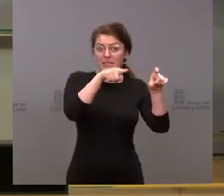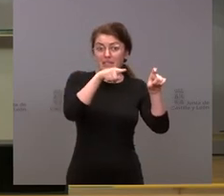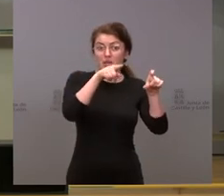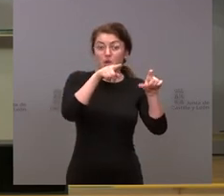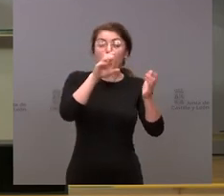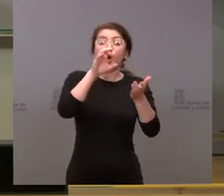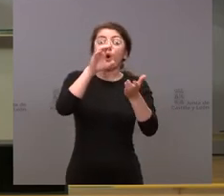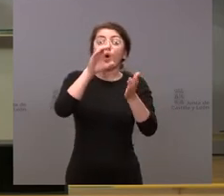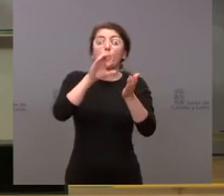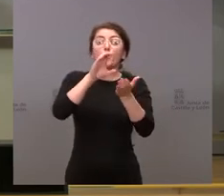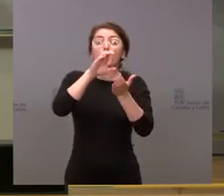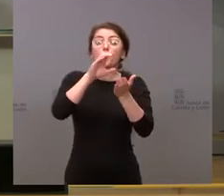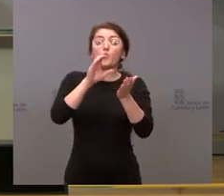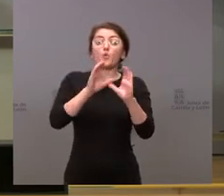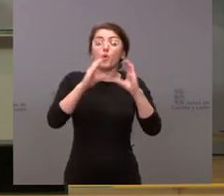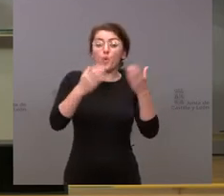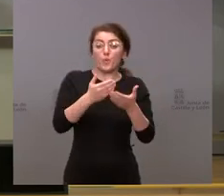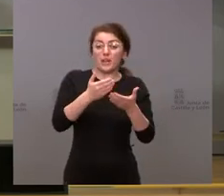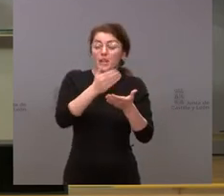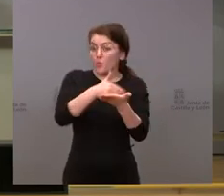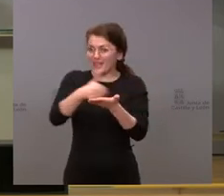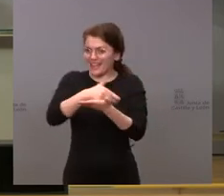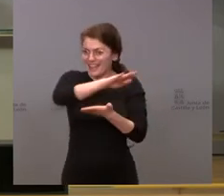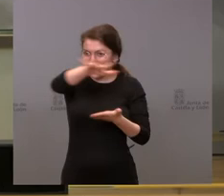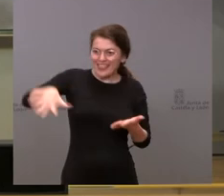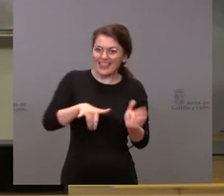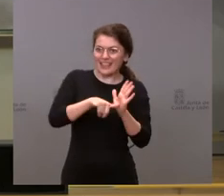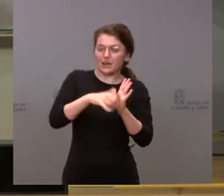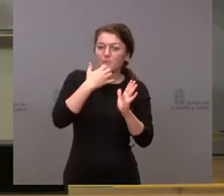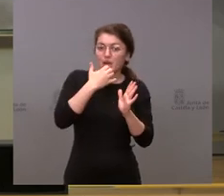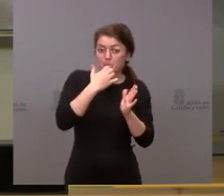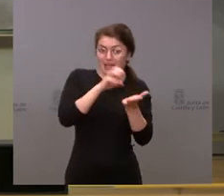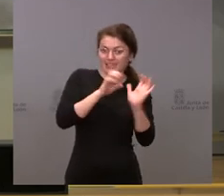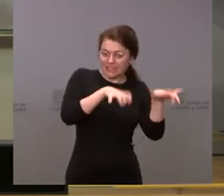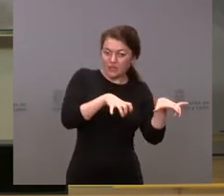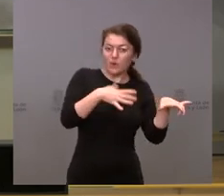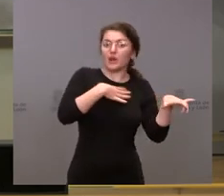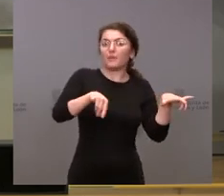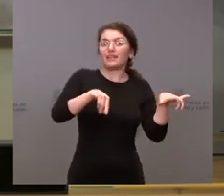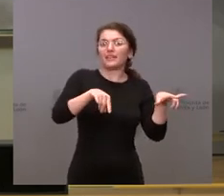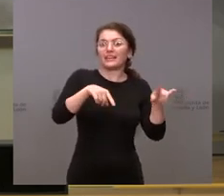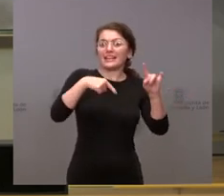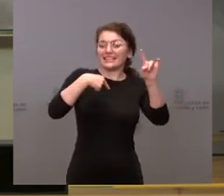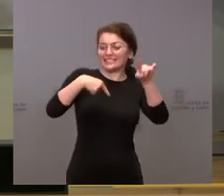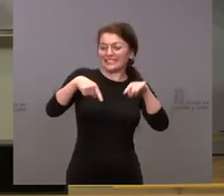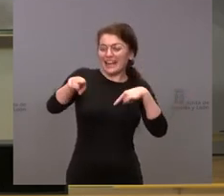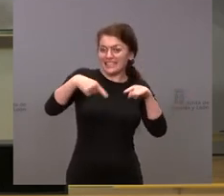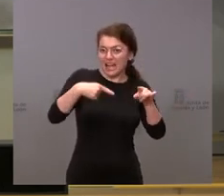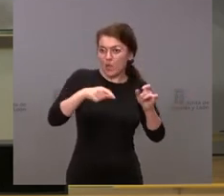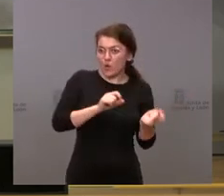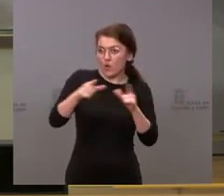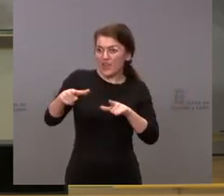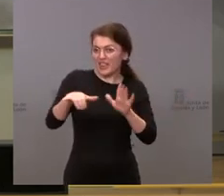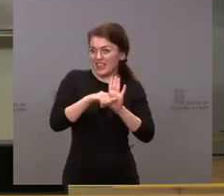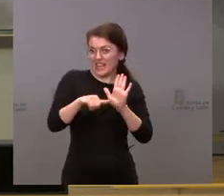como puede ser castilla y león no tienen ningún problema tienen todas las facilidades para trasladarse si así lo desean sin hacer